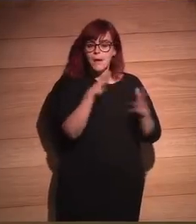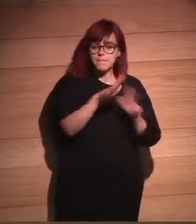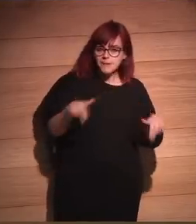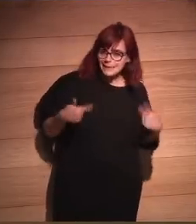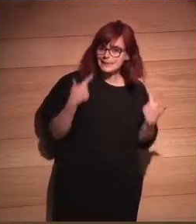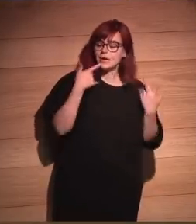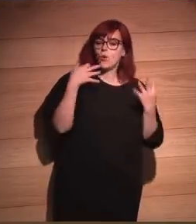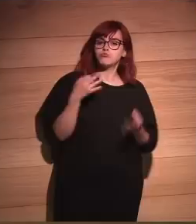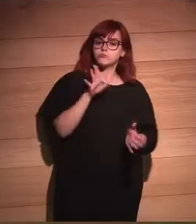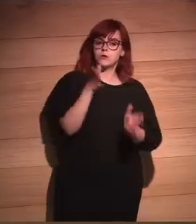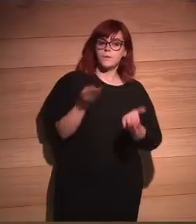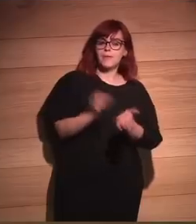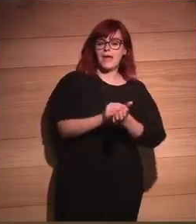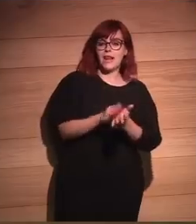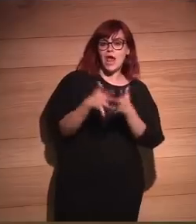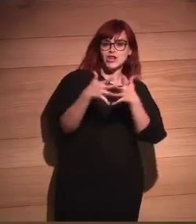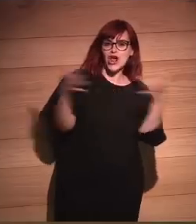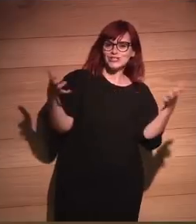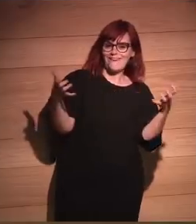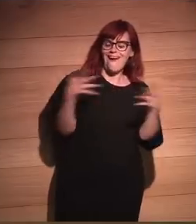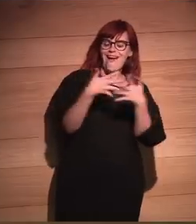permite introducir si quieres te lo digo, la